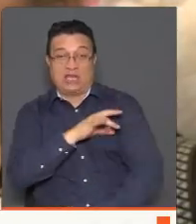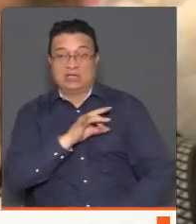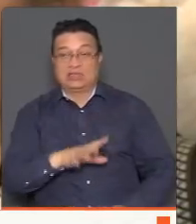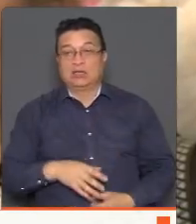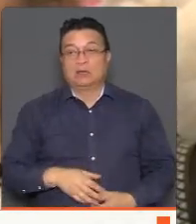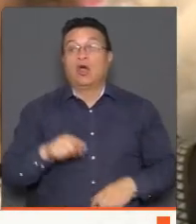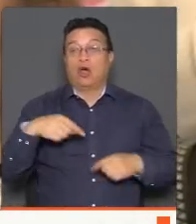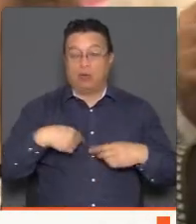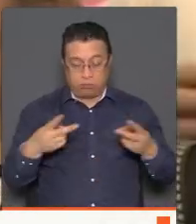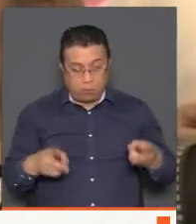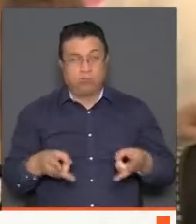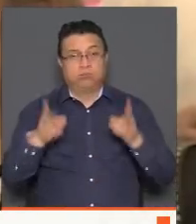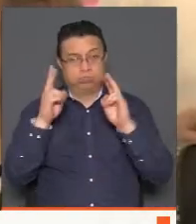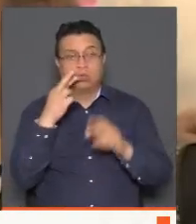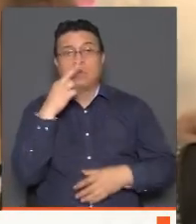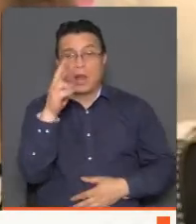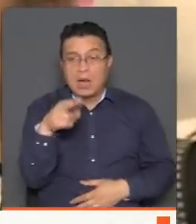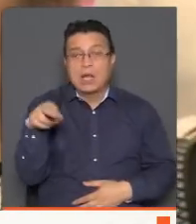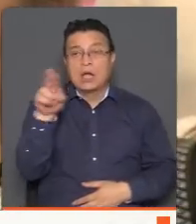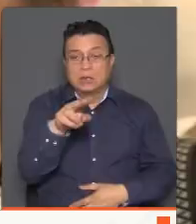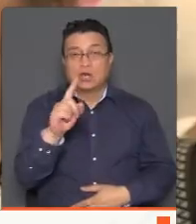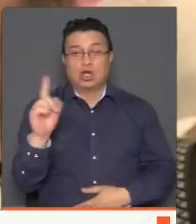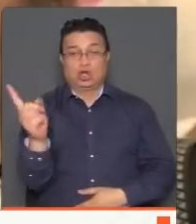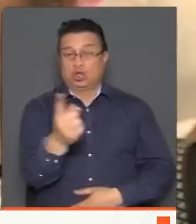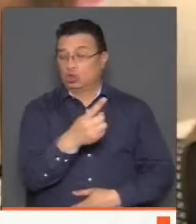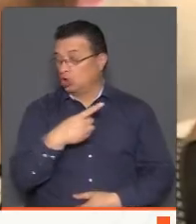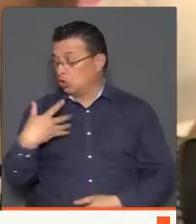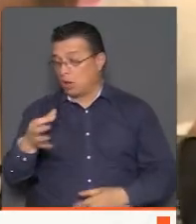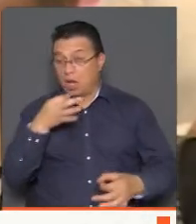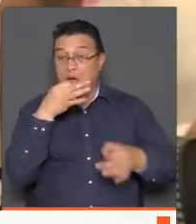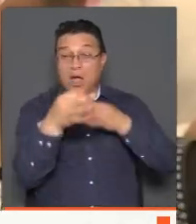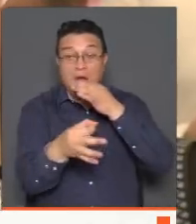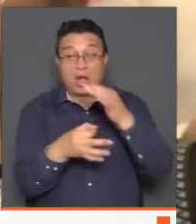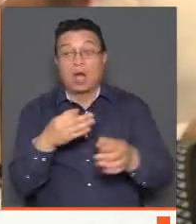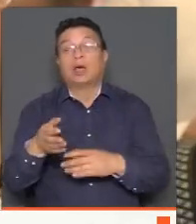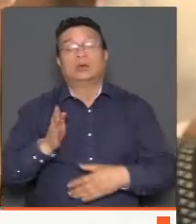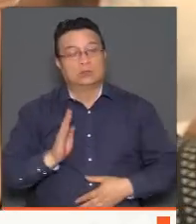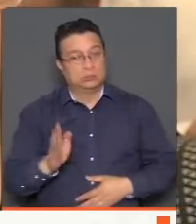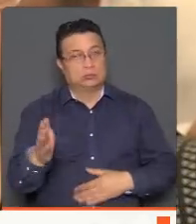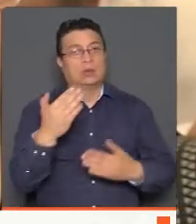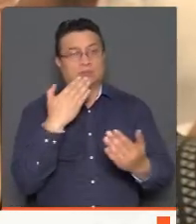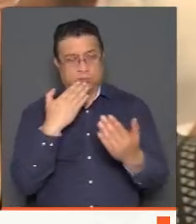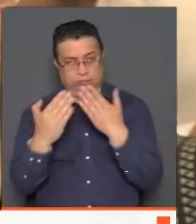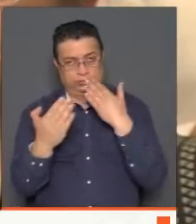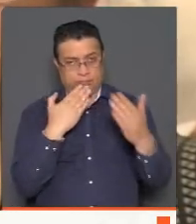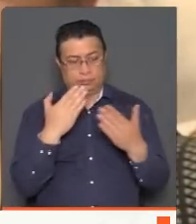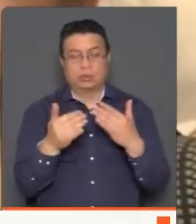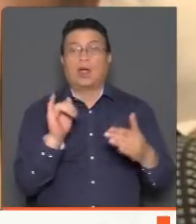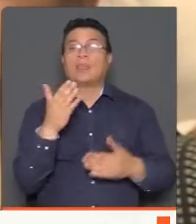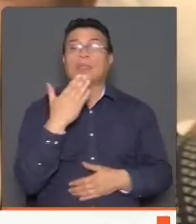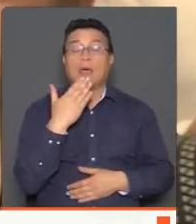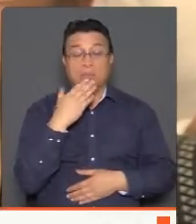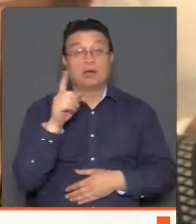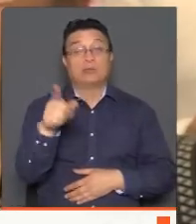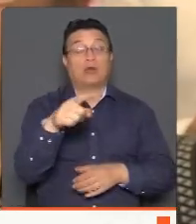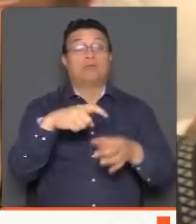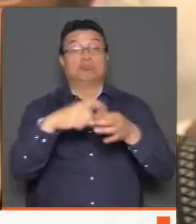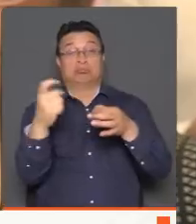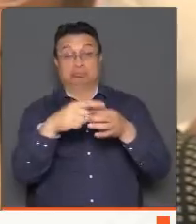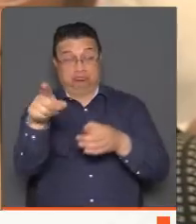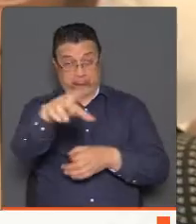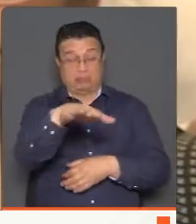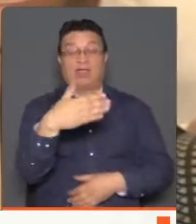y estamos disponibles, insistimos, como todos los actores lo han dicho, a seguir dialogando también con los descolgados, pero